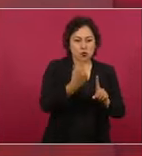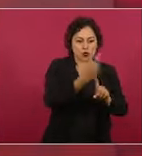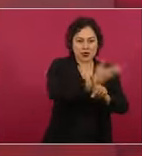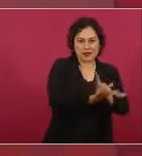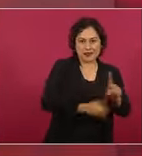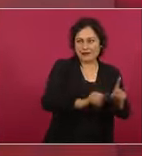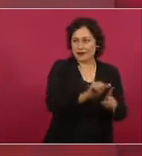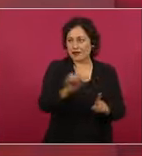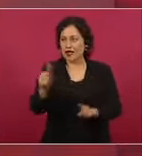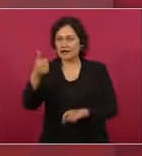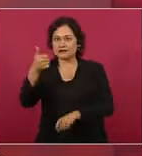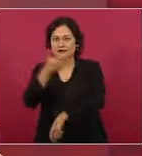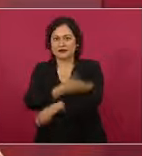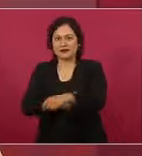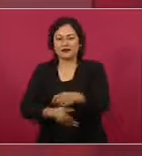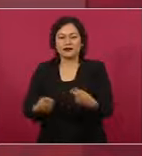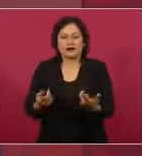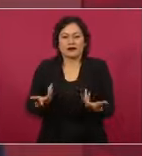modo que